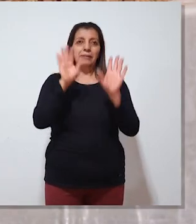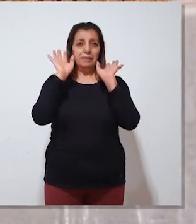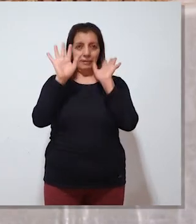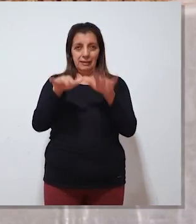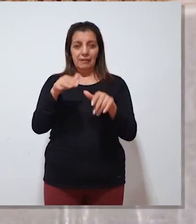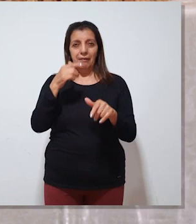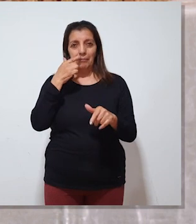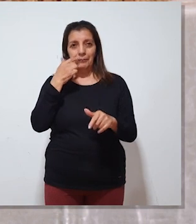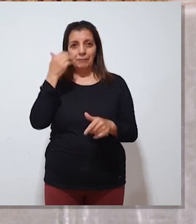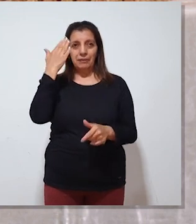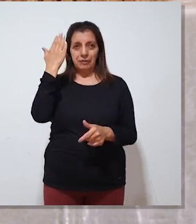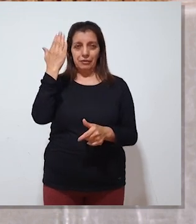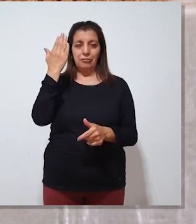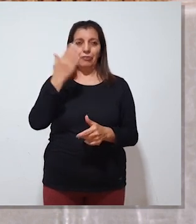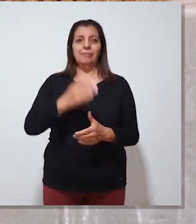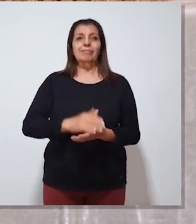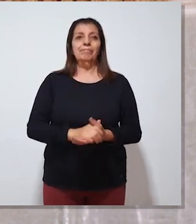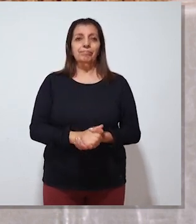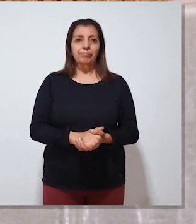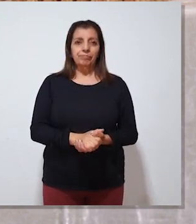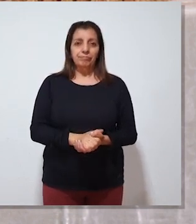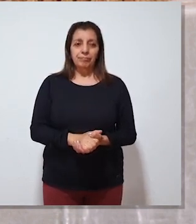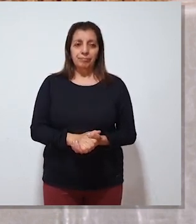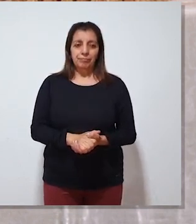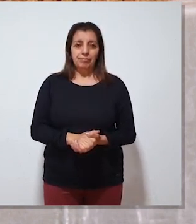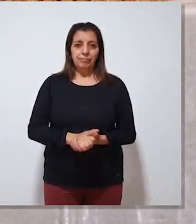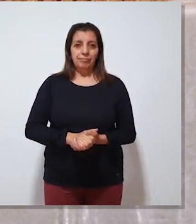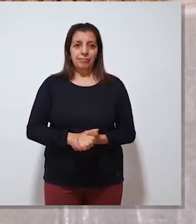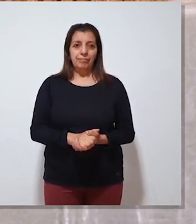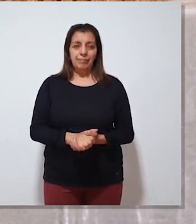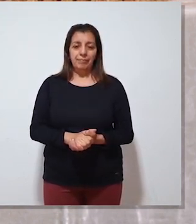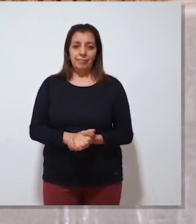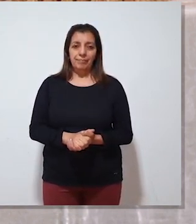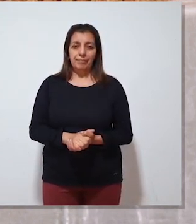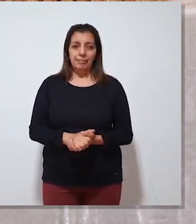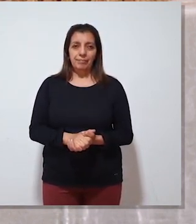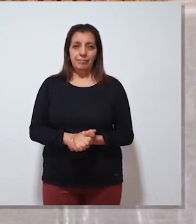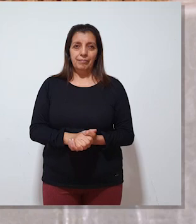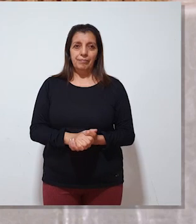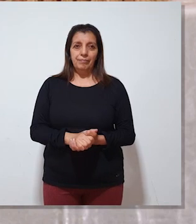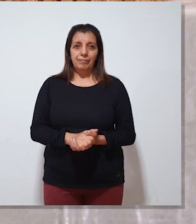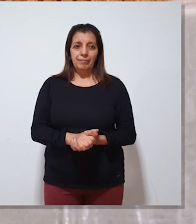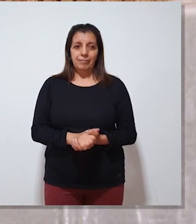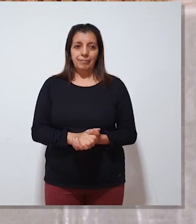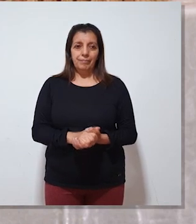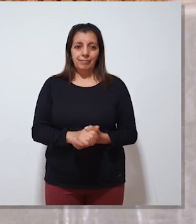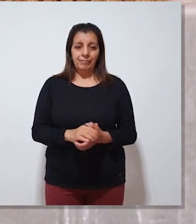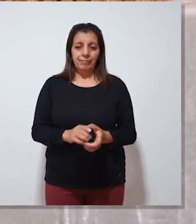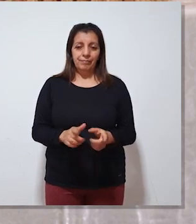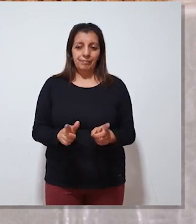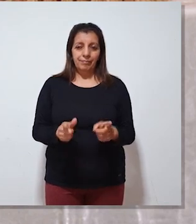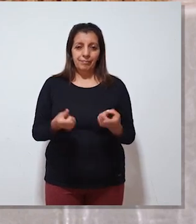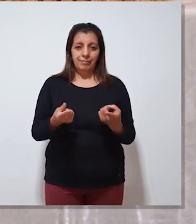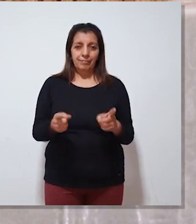Nos disponemos a escuchar el Santo Evangelio y cantamos Aleluya.